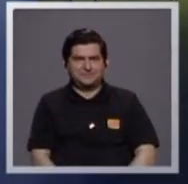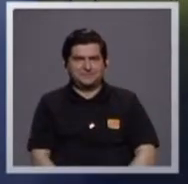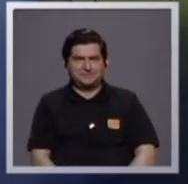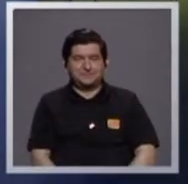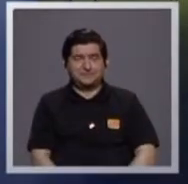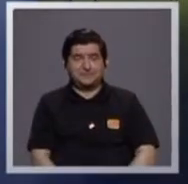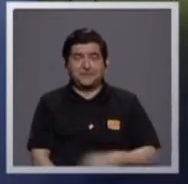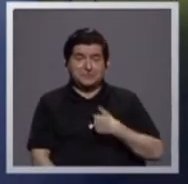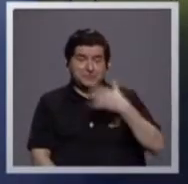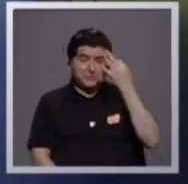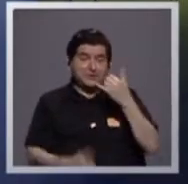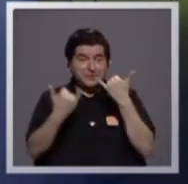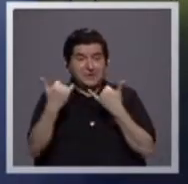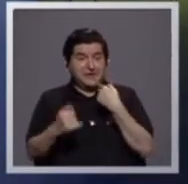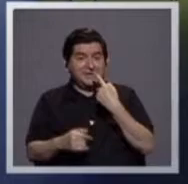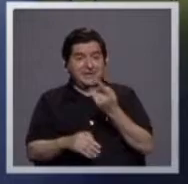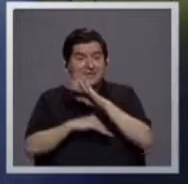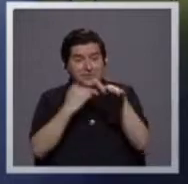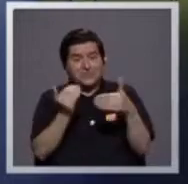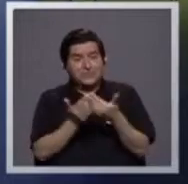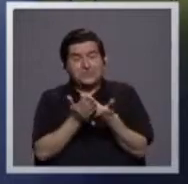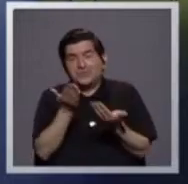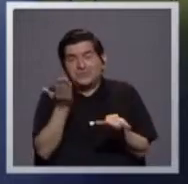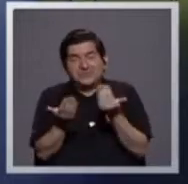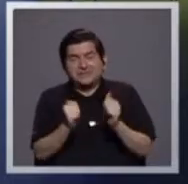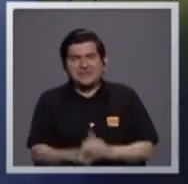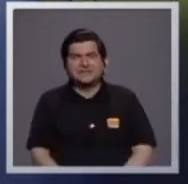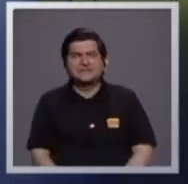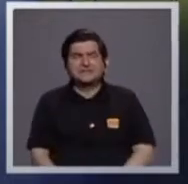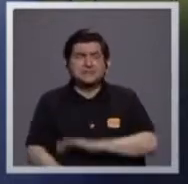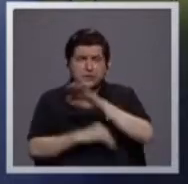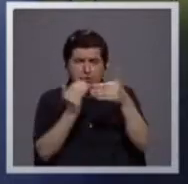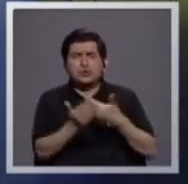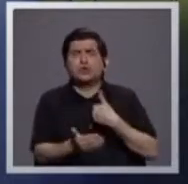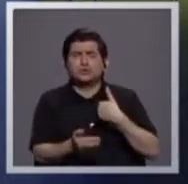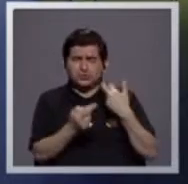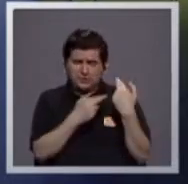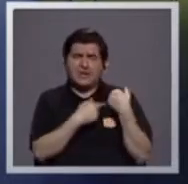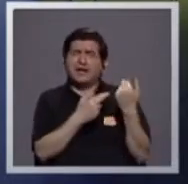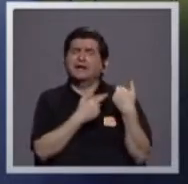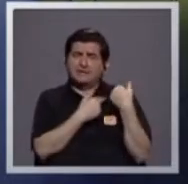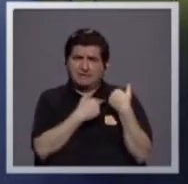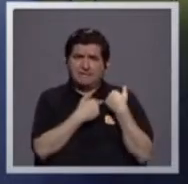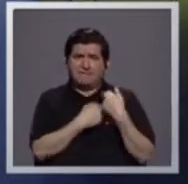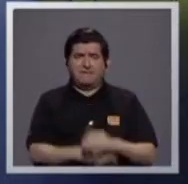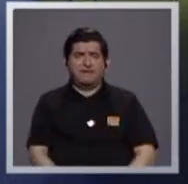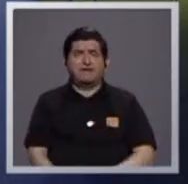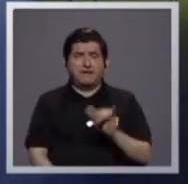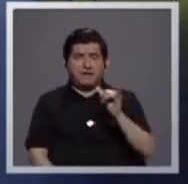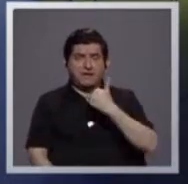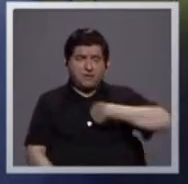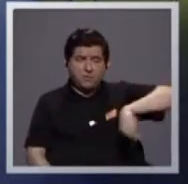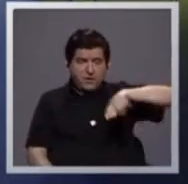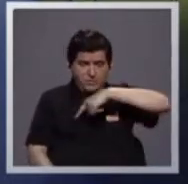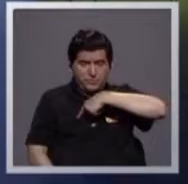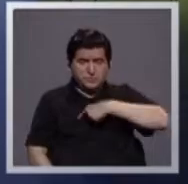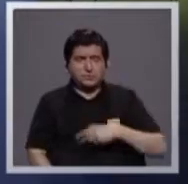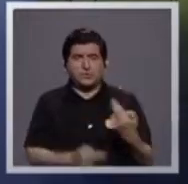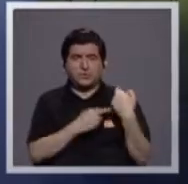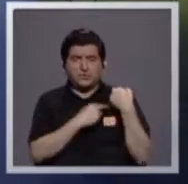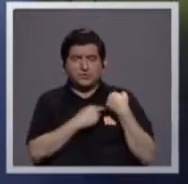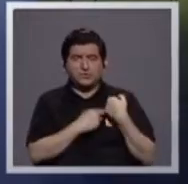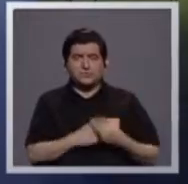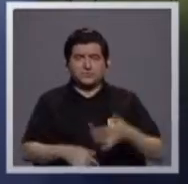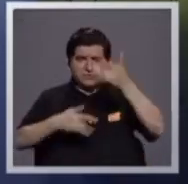ya dijo todo o casi todo lo que podía. No, yo creo que todos tenemos una responsabilidad. Así como somos todos responsables de que la pandemia se